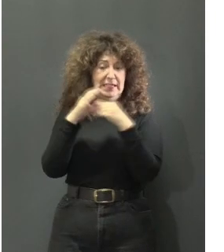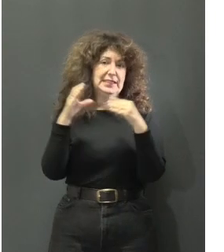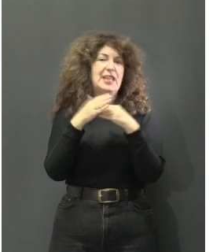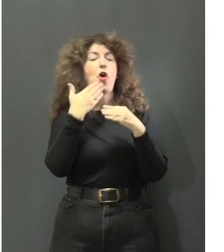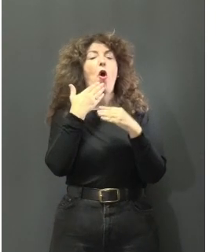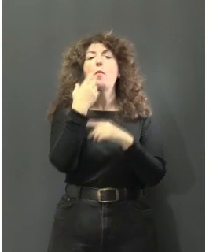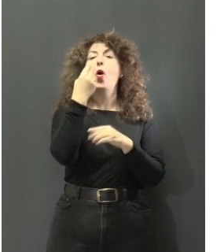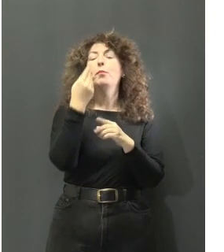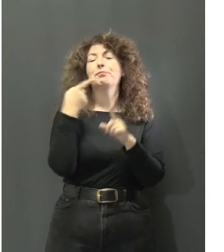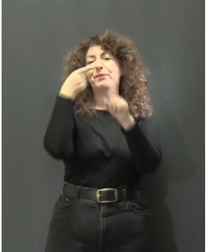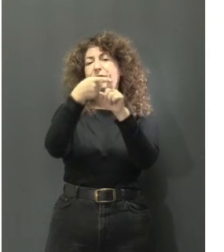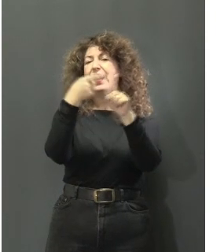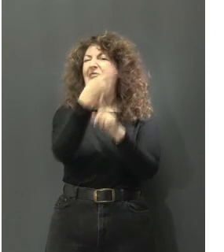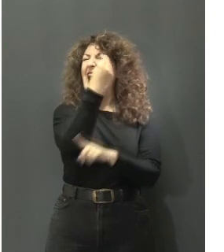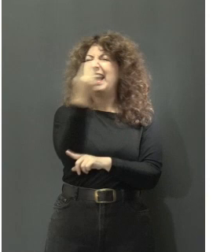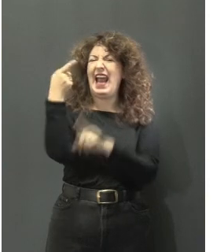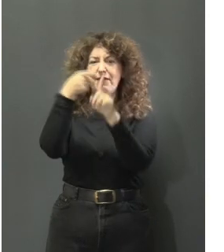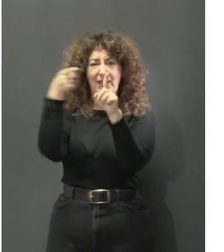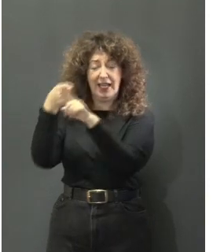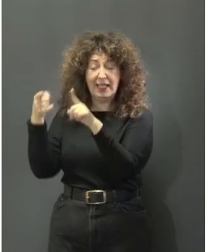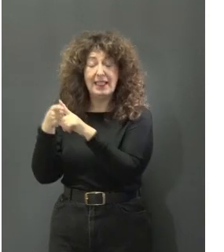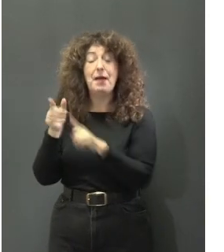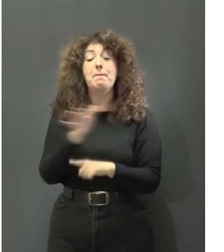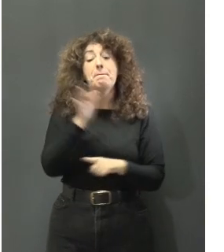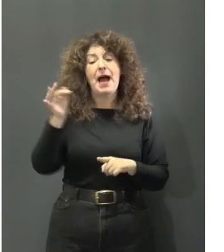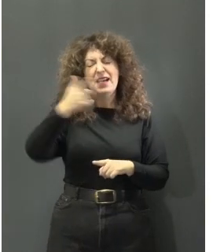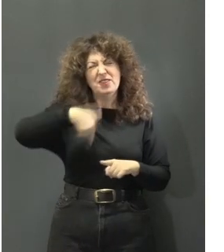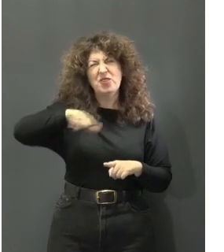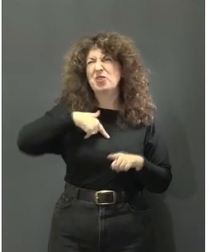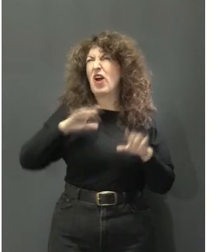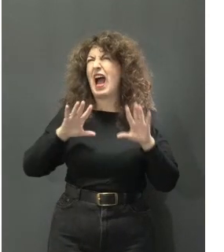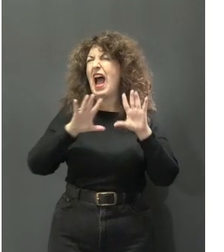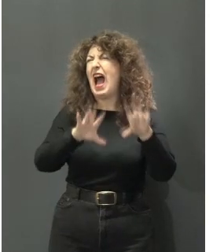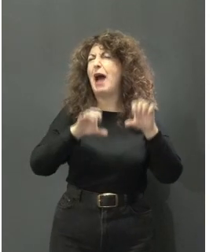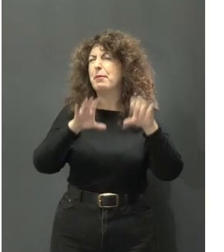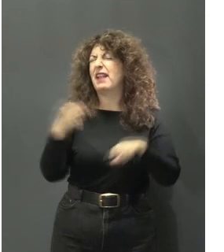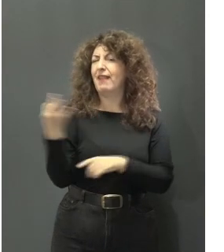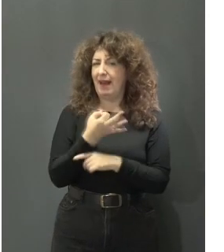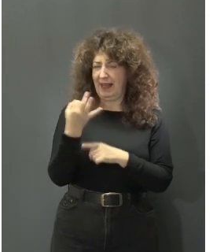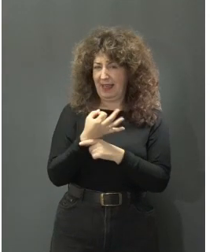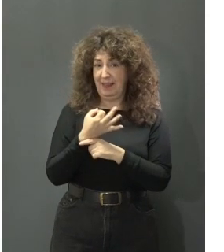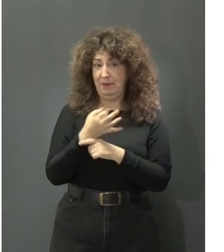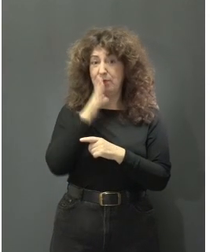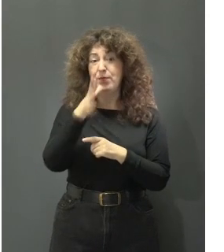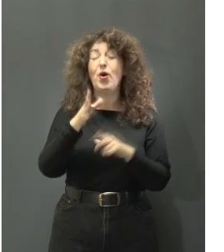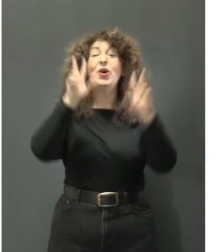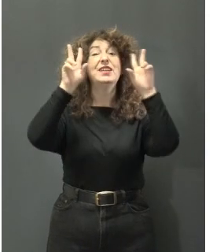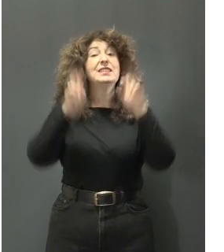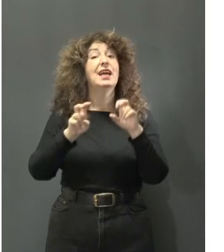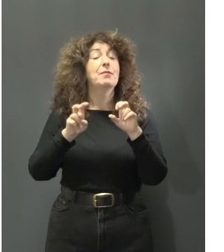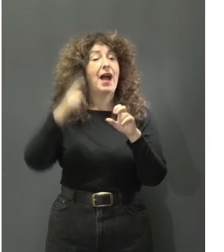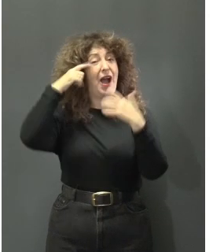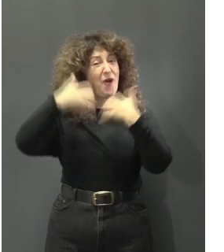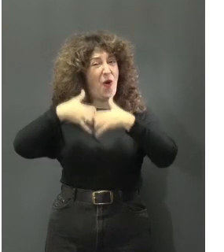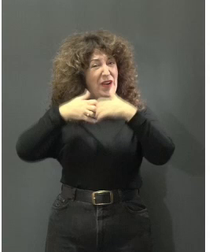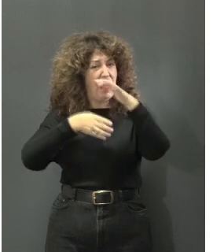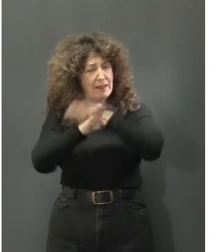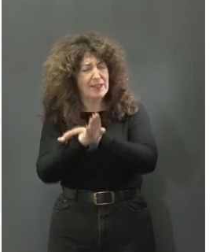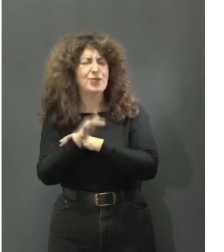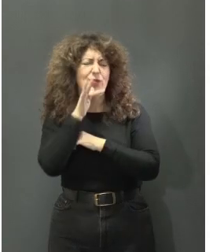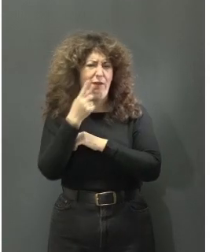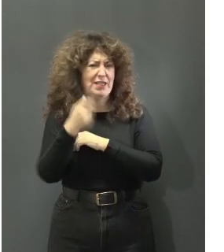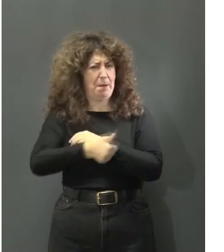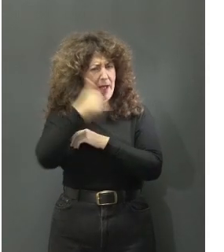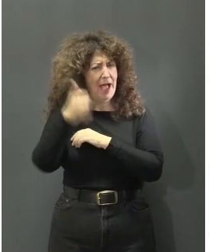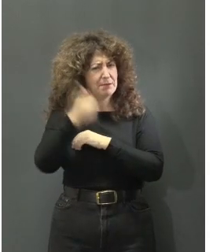referencia, como a su vez qué tenemos que aprender también, que yo creo que en el tema de accesibilidad cognitiva queda todavía mucho por decir y mucho por